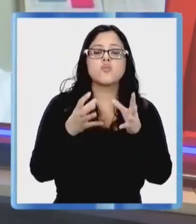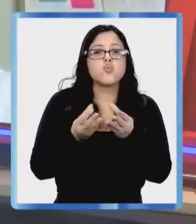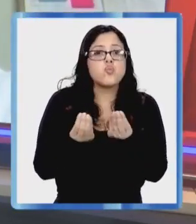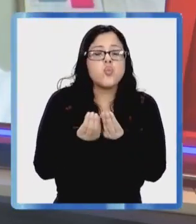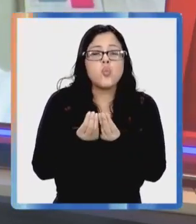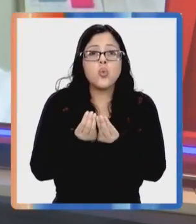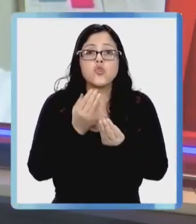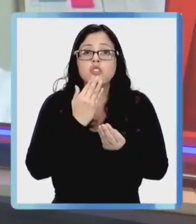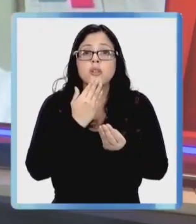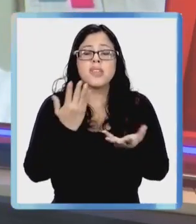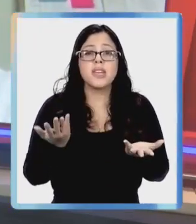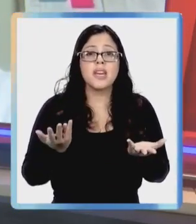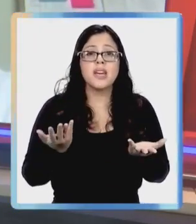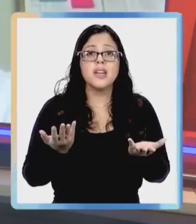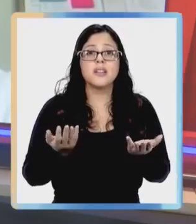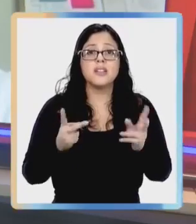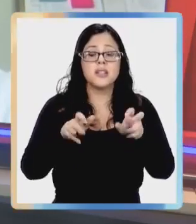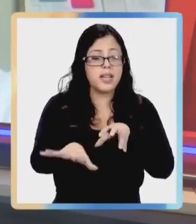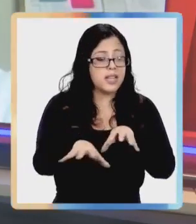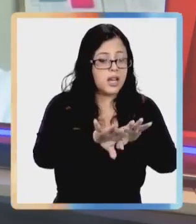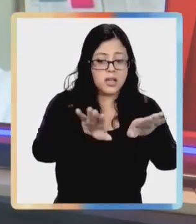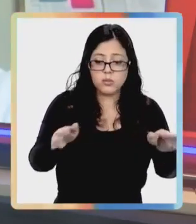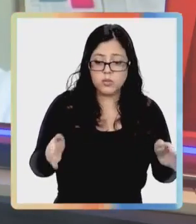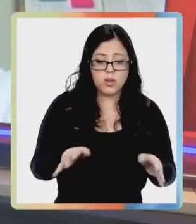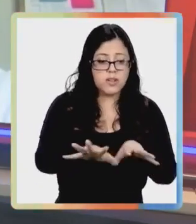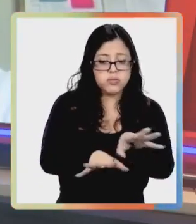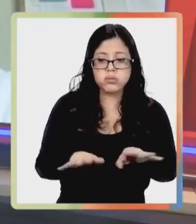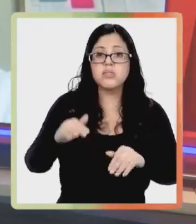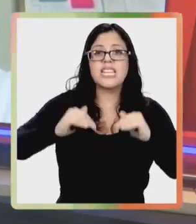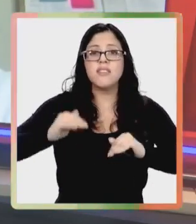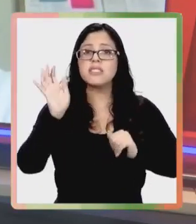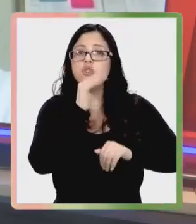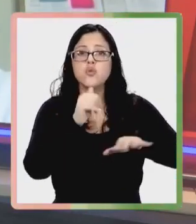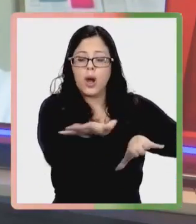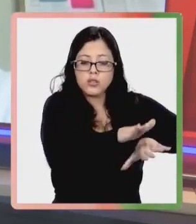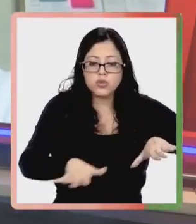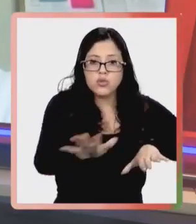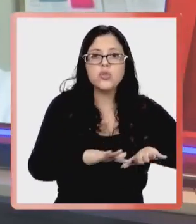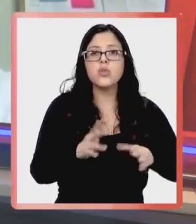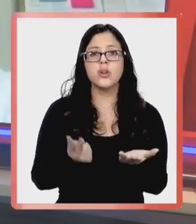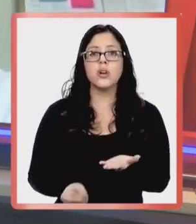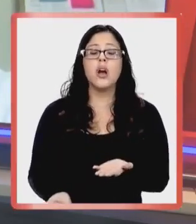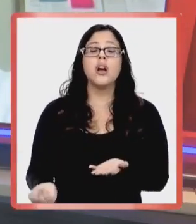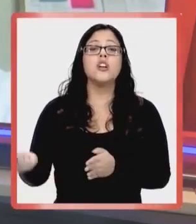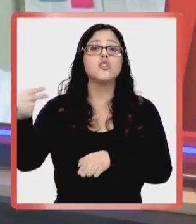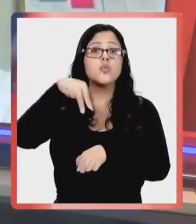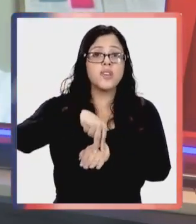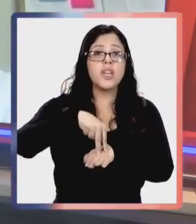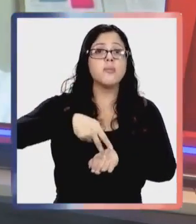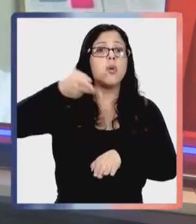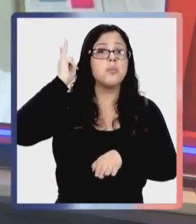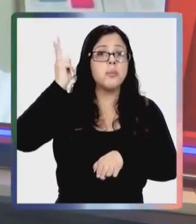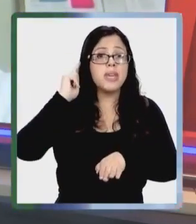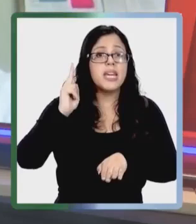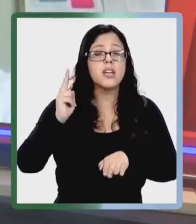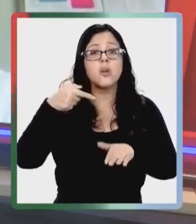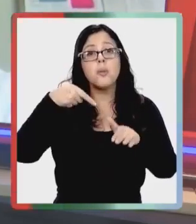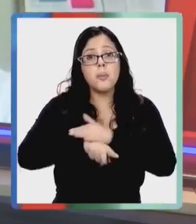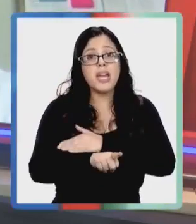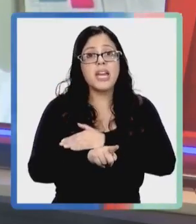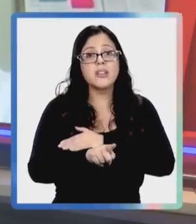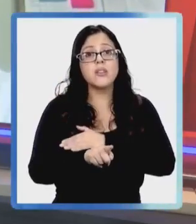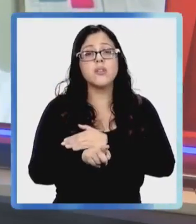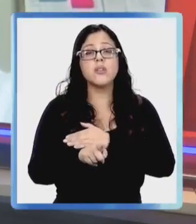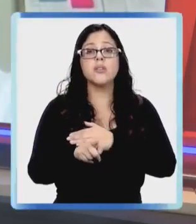manos, muchas veces, a la vez que tocamos muchísimas superficies que no están desinfectadas. Nos subimos a la locomoción colectiva, nos subimos a la